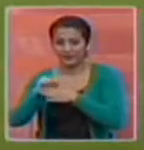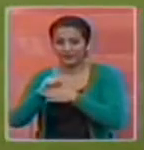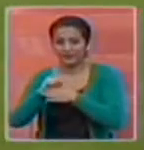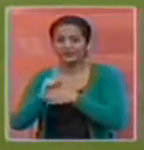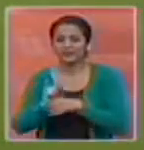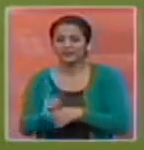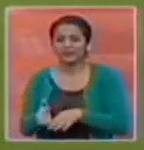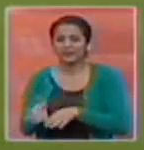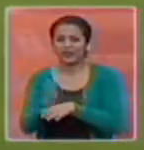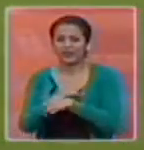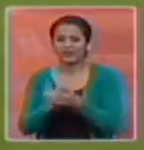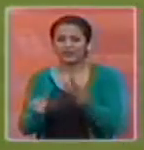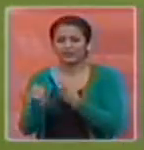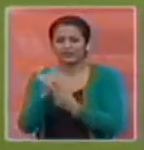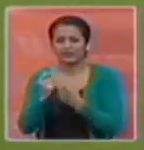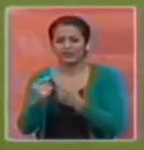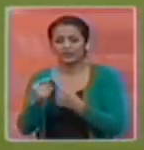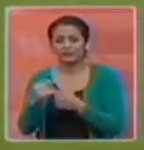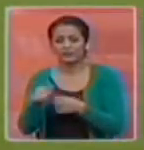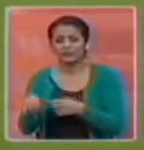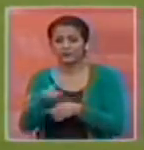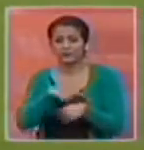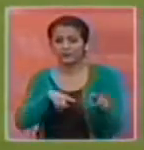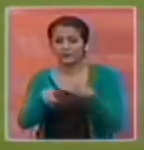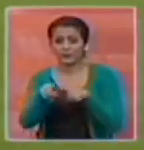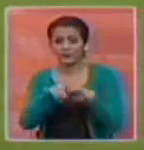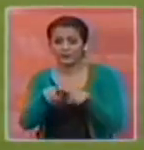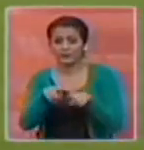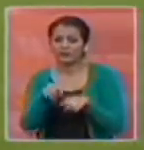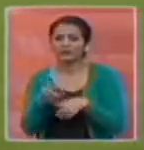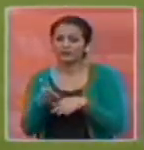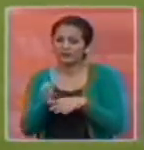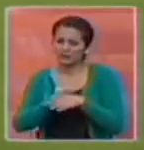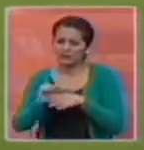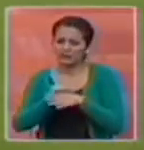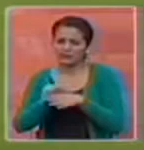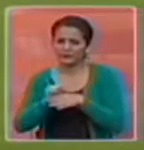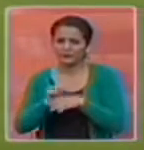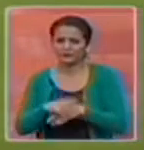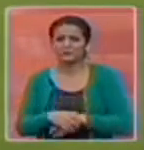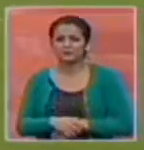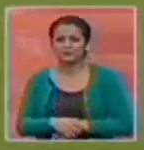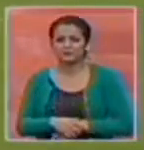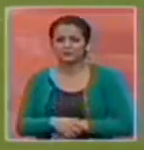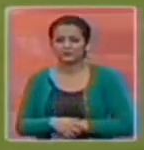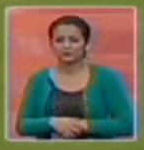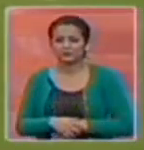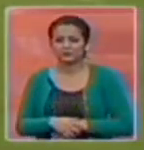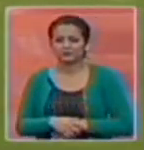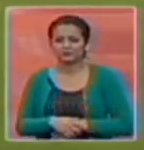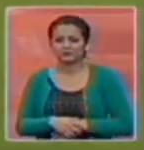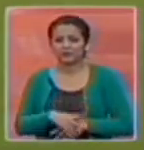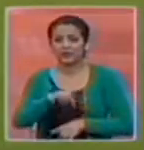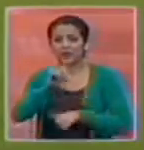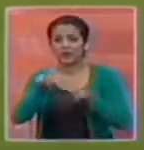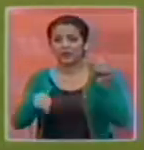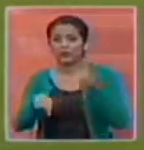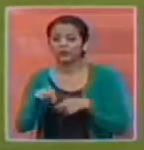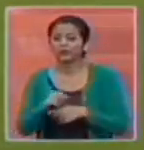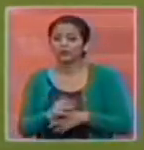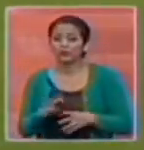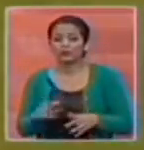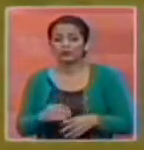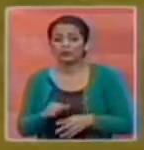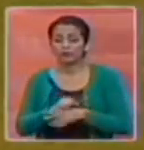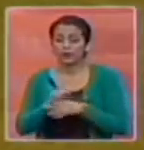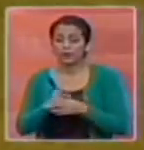al conjunto de Sangolquí realizaron una práctica futbolística, mientras que los que formaron parte del 11 titular efectuaron trabajos de recuperación en el